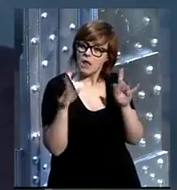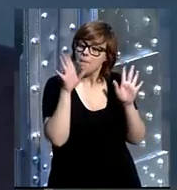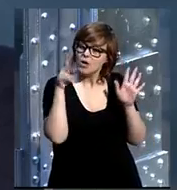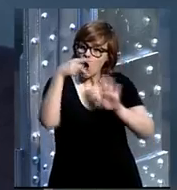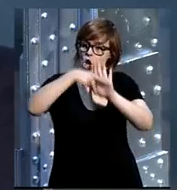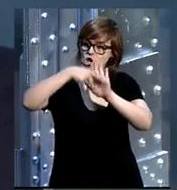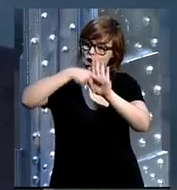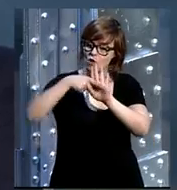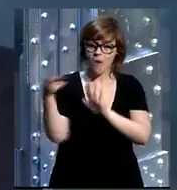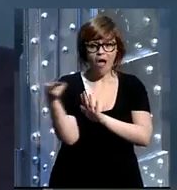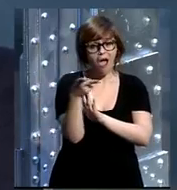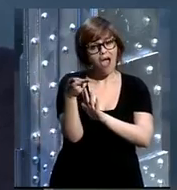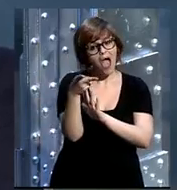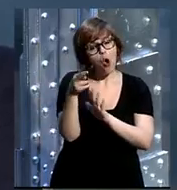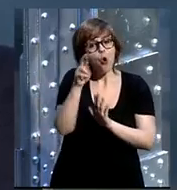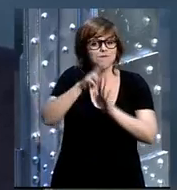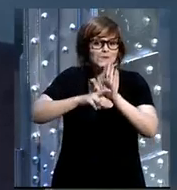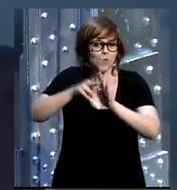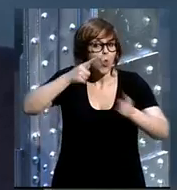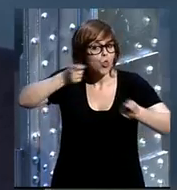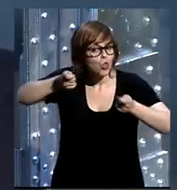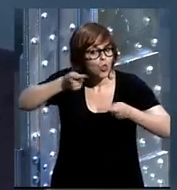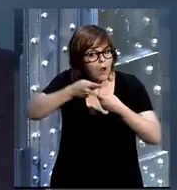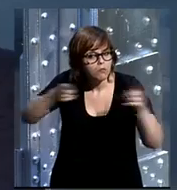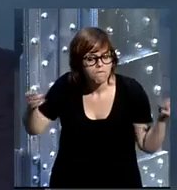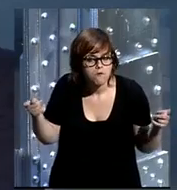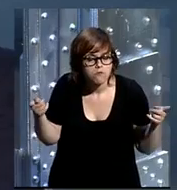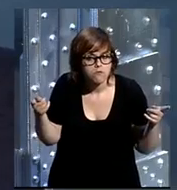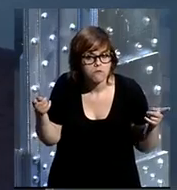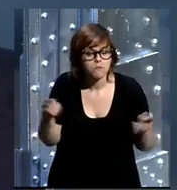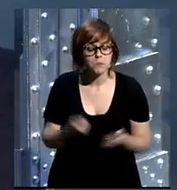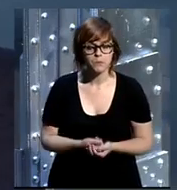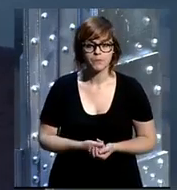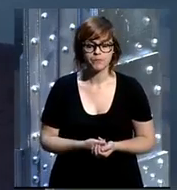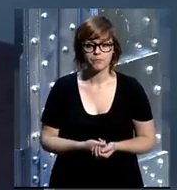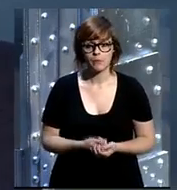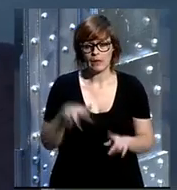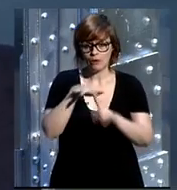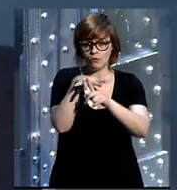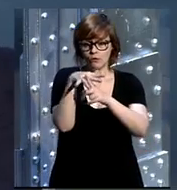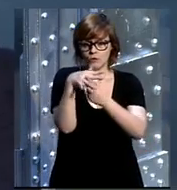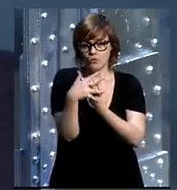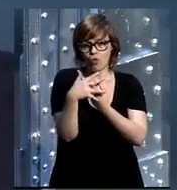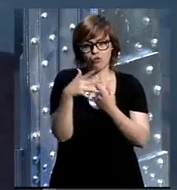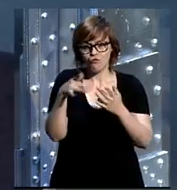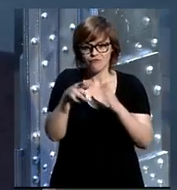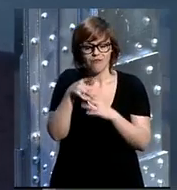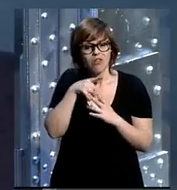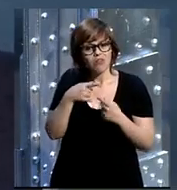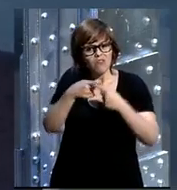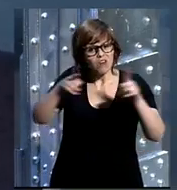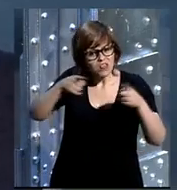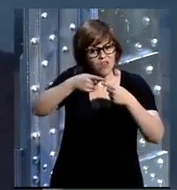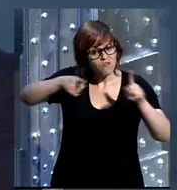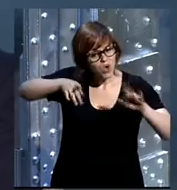sometidos a regulación distinta. Creemos que esta no es una situación que deba prolongarse y es algo